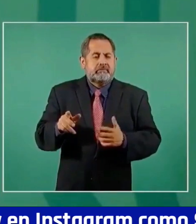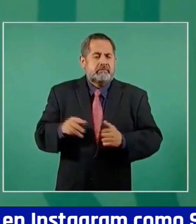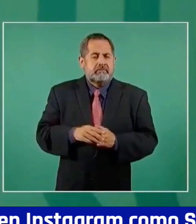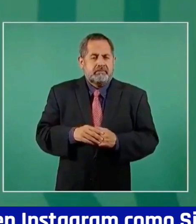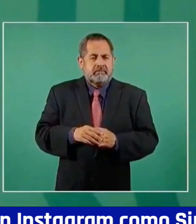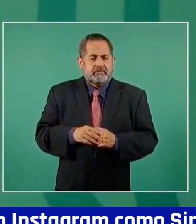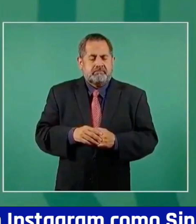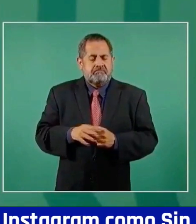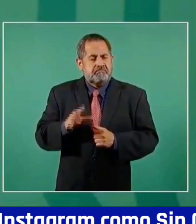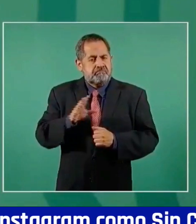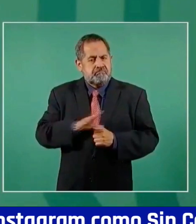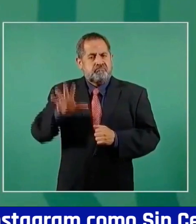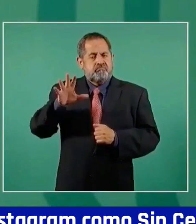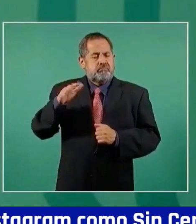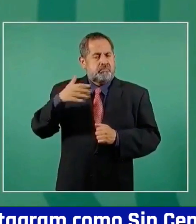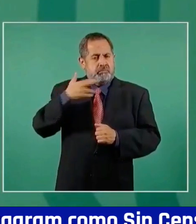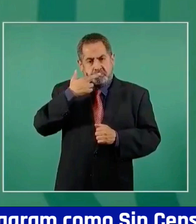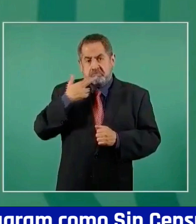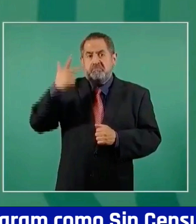estelar,